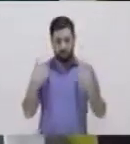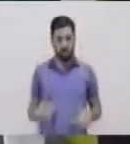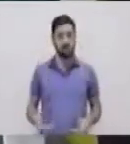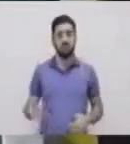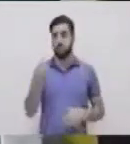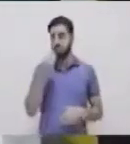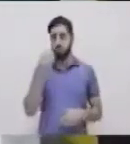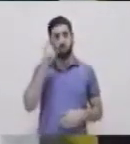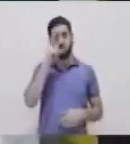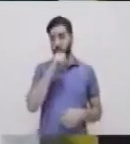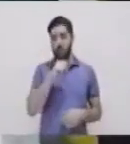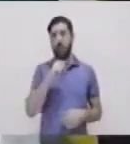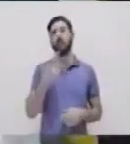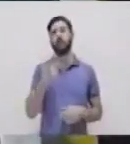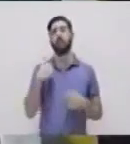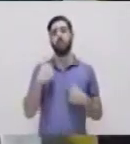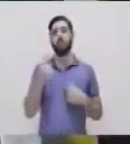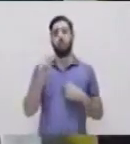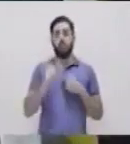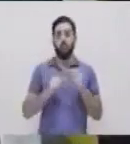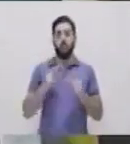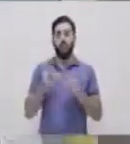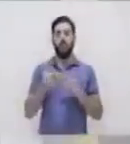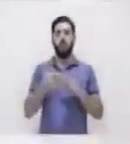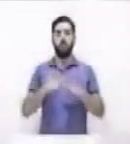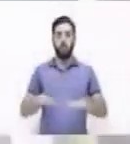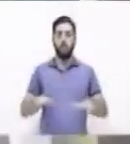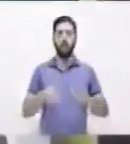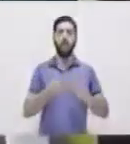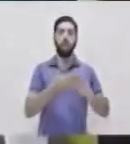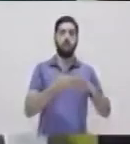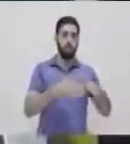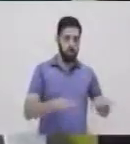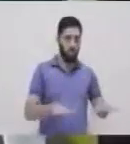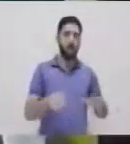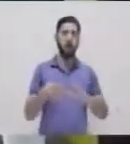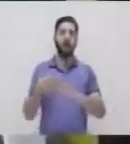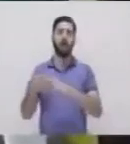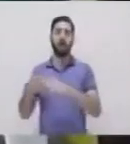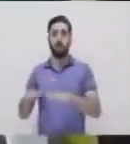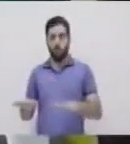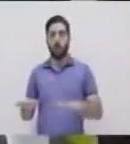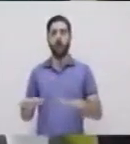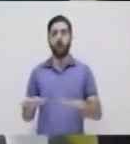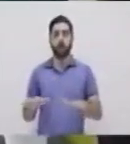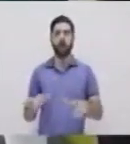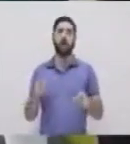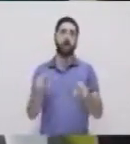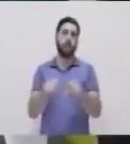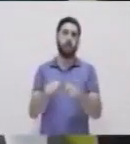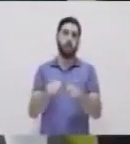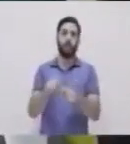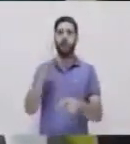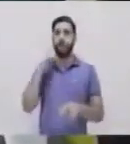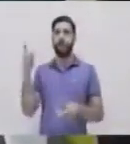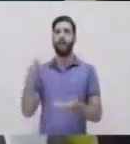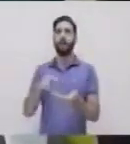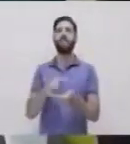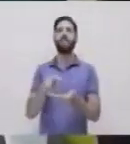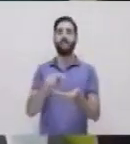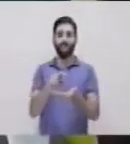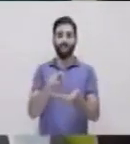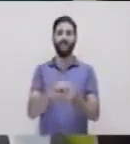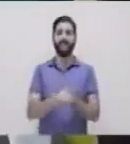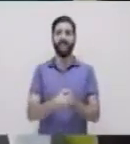nutrientes necesarios, definitivamente va a ir muriendo. En otro caso, por ejemplo, las ratas o los